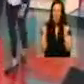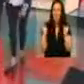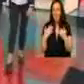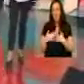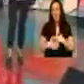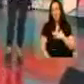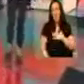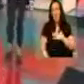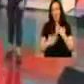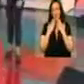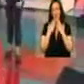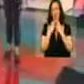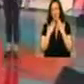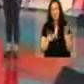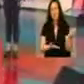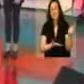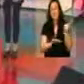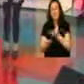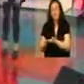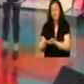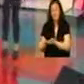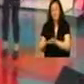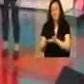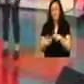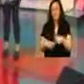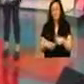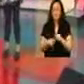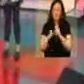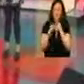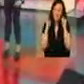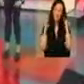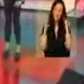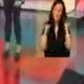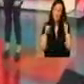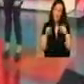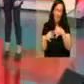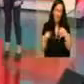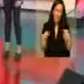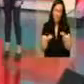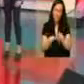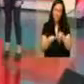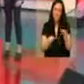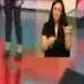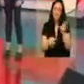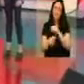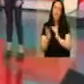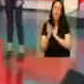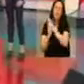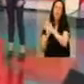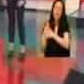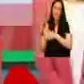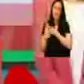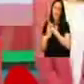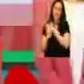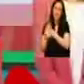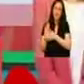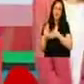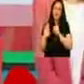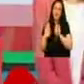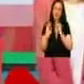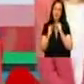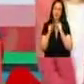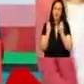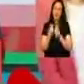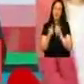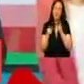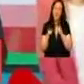placer, muchísimas gracias por recibirnos en esta jornada, en este día tan especial para todos, para el Uruguay entero. Y principalmente para